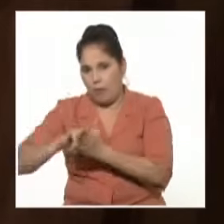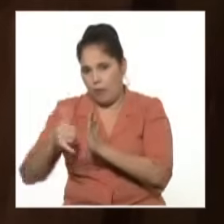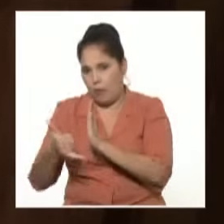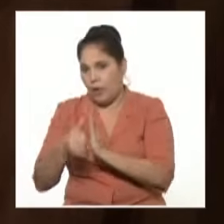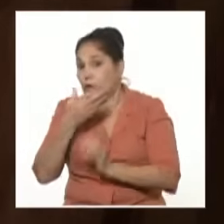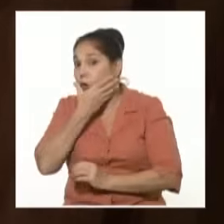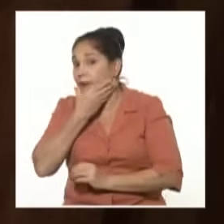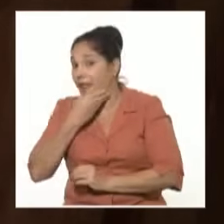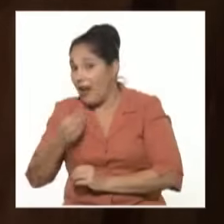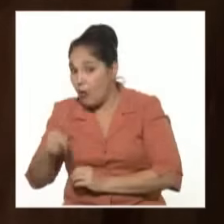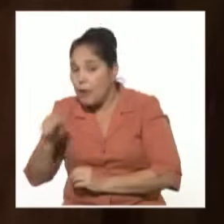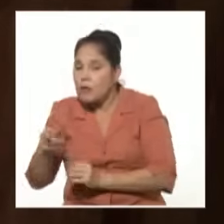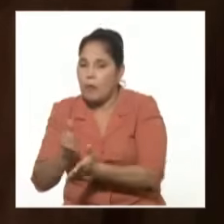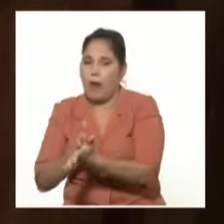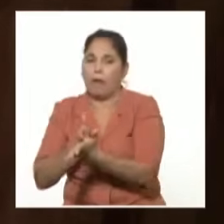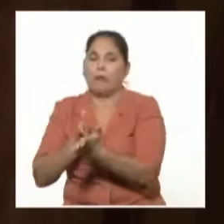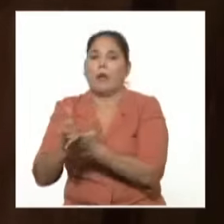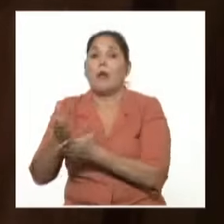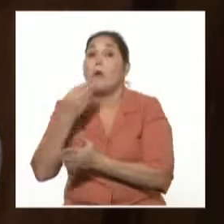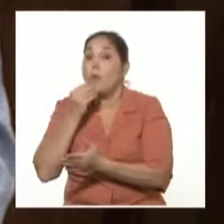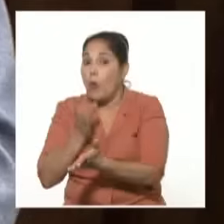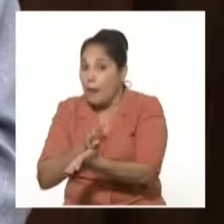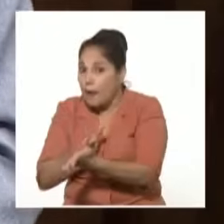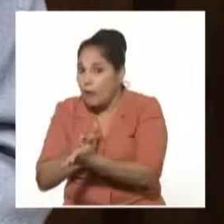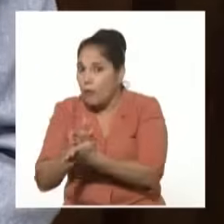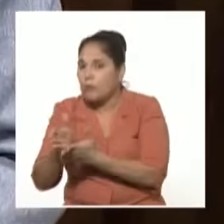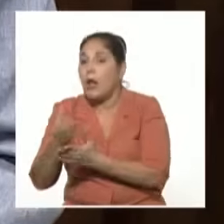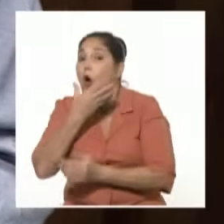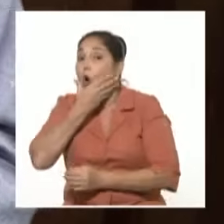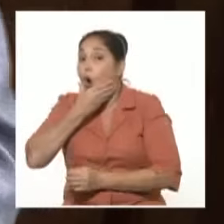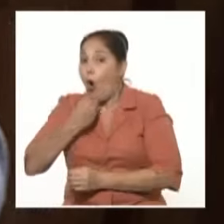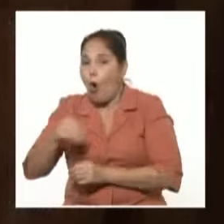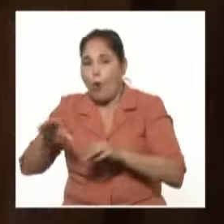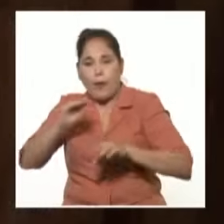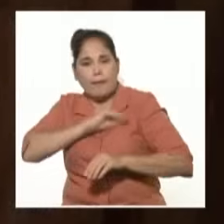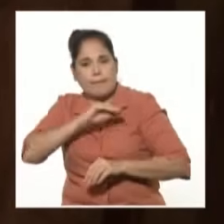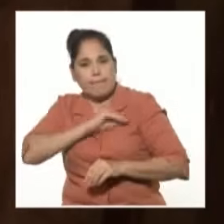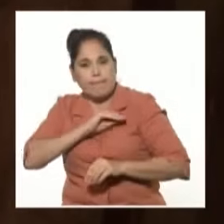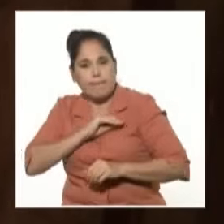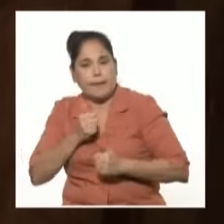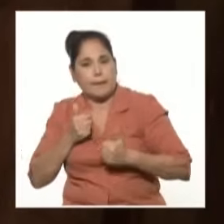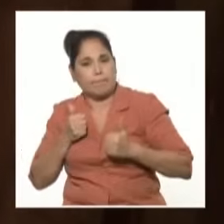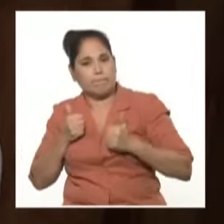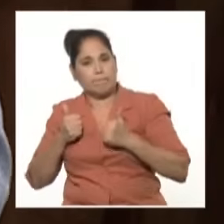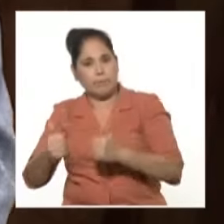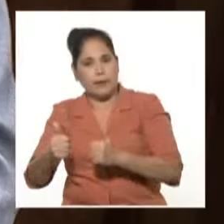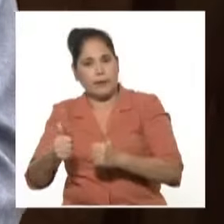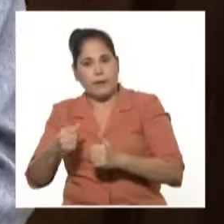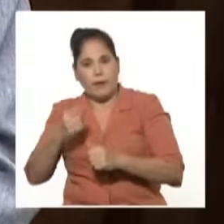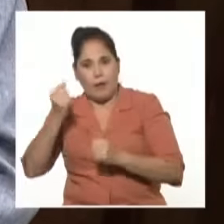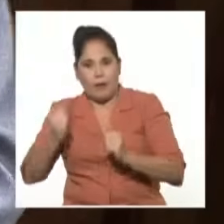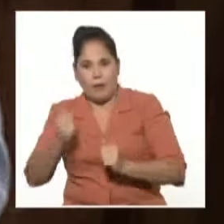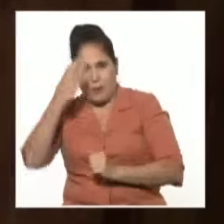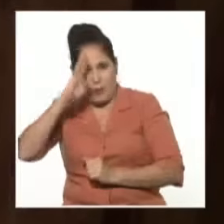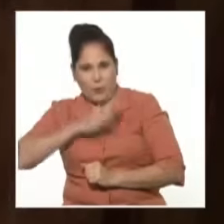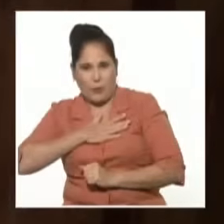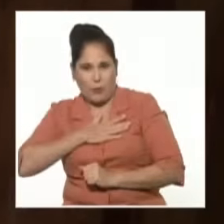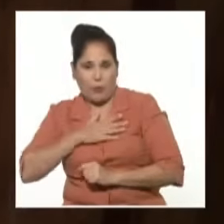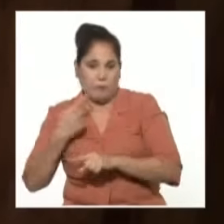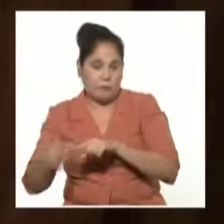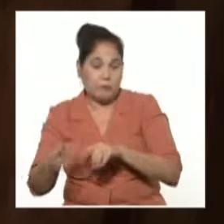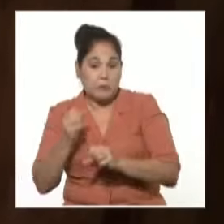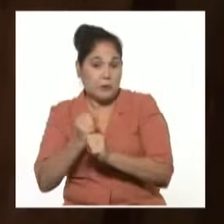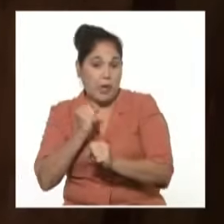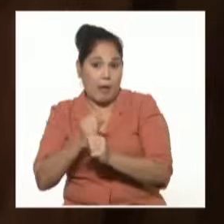juventud y solo podrá continuar si los jóvenes la sienten y la hacen suya. Con relación al trabajo